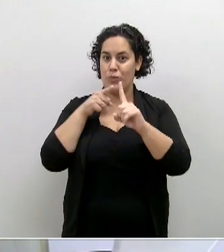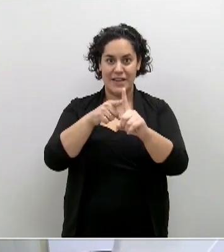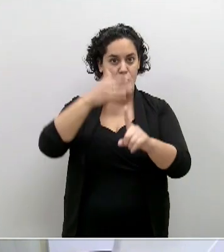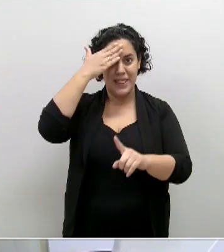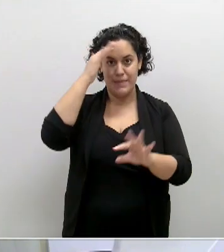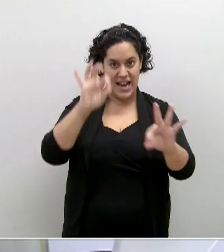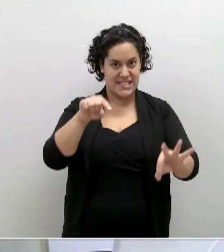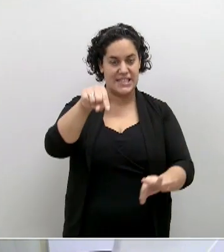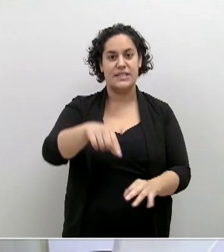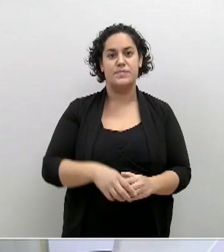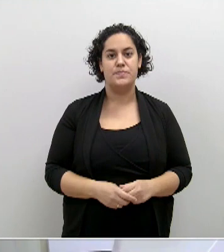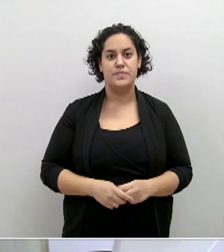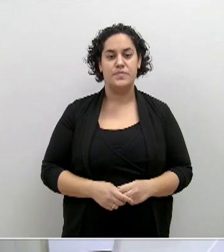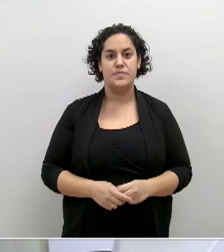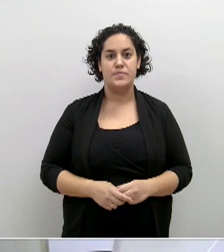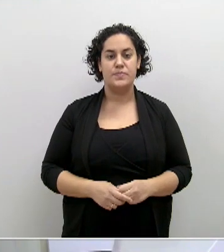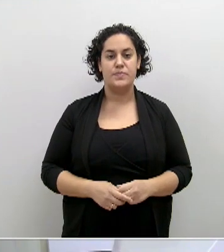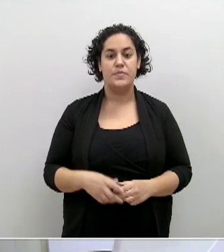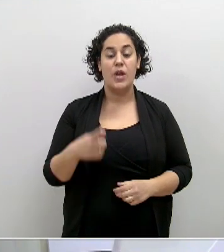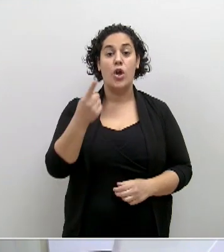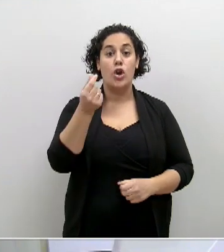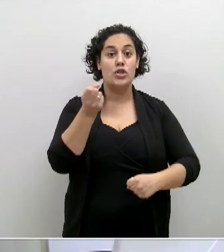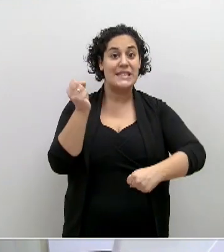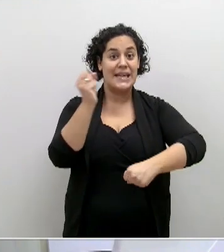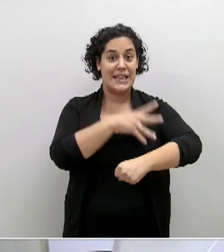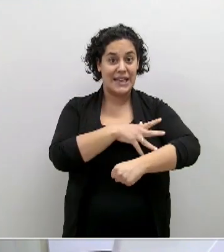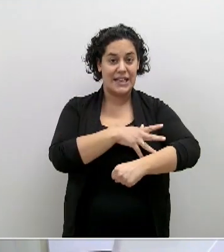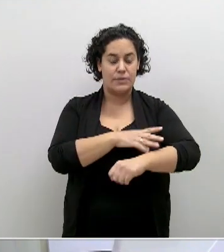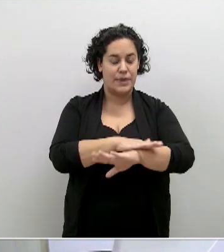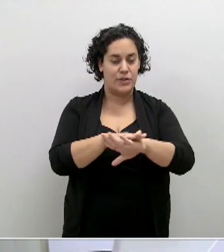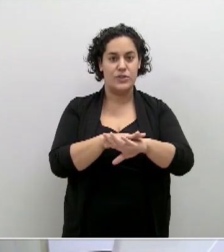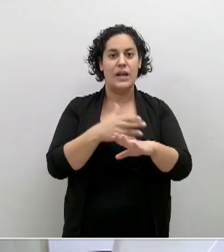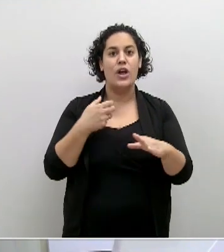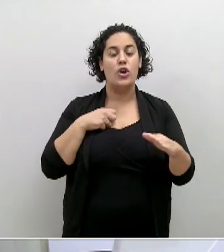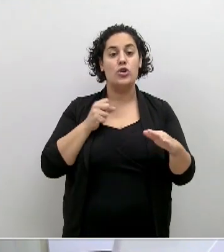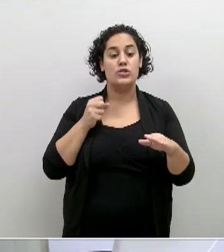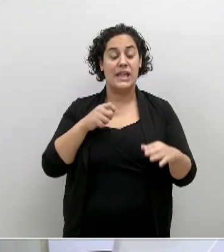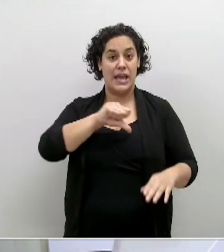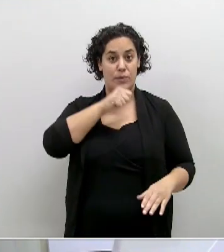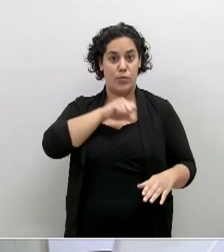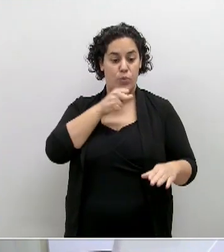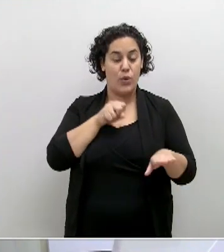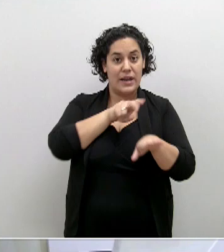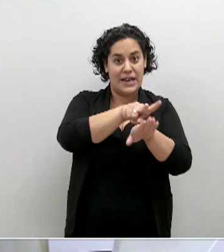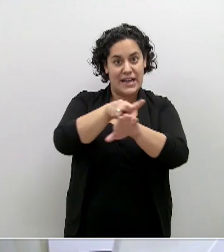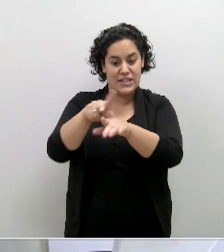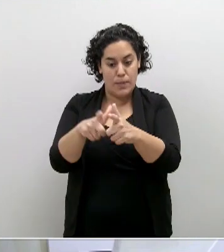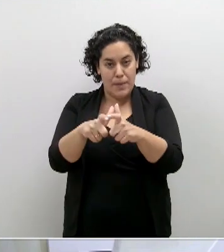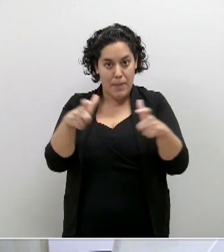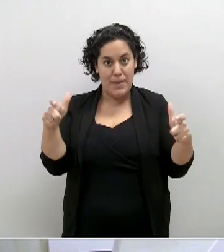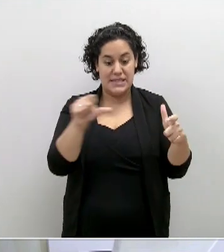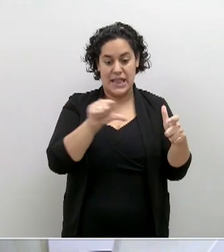principal. Los ingresos medios han aumentado en los últimos días, al igual que la edad de los ingresos, porque, como hemos venido